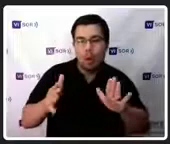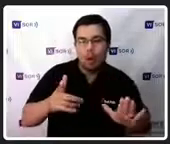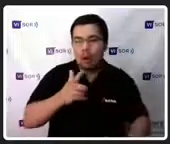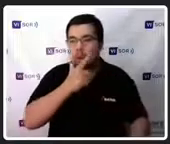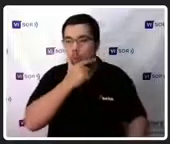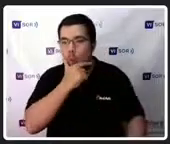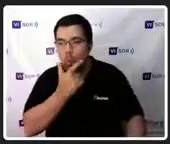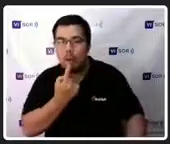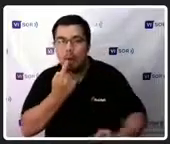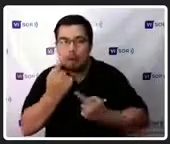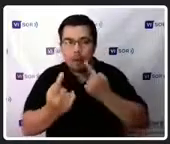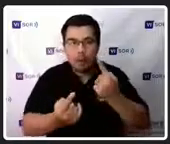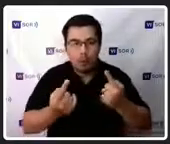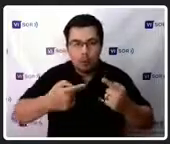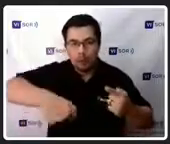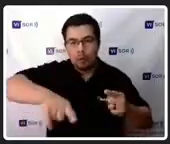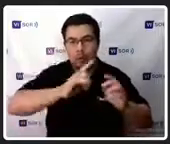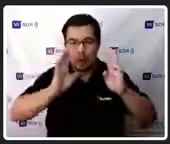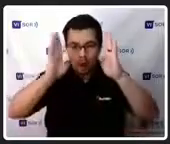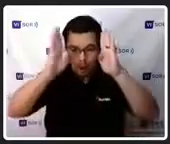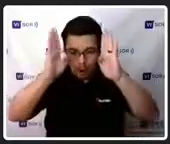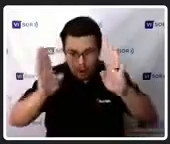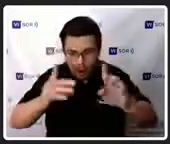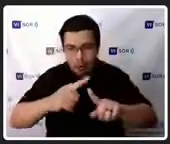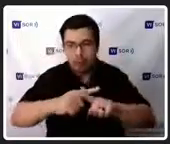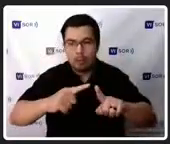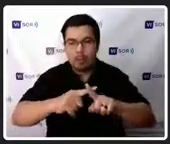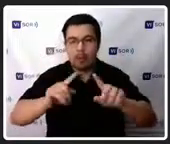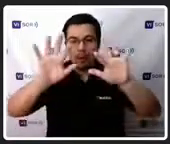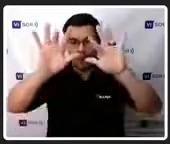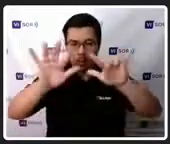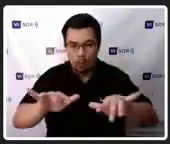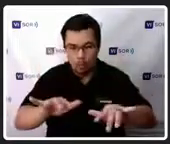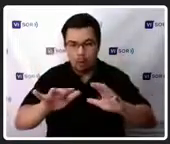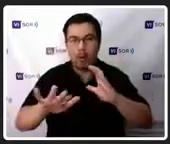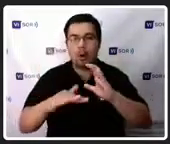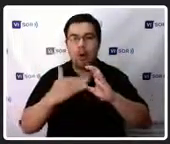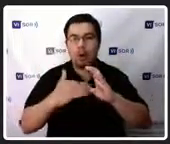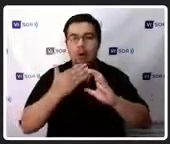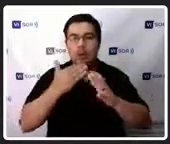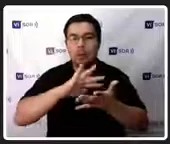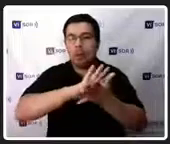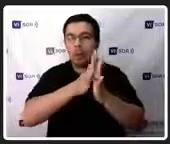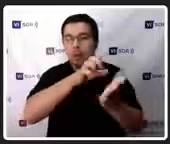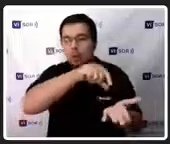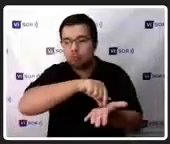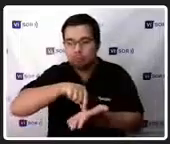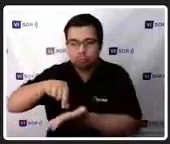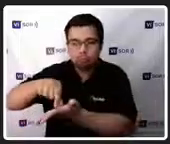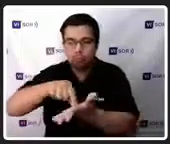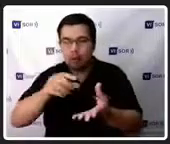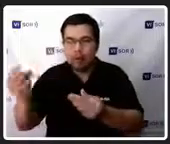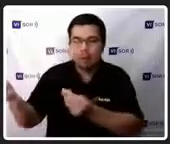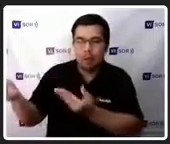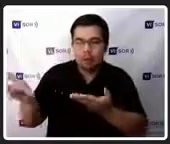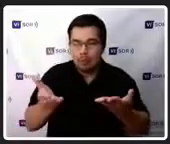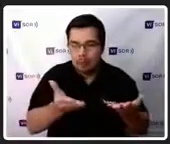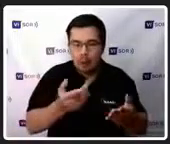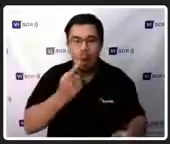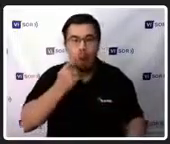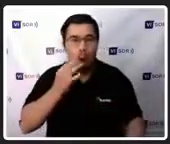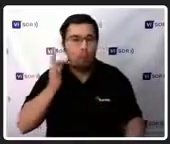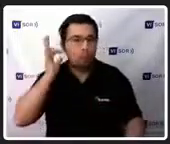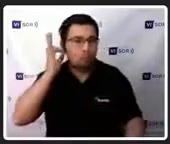atentos a través de nuestros canales digitales, del mail y también en toda nuestra sede. Bienvenidas y bienvenidos también a estar con